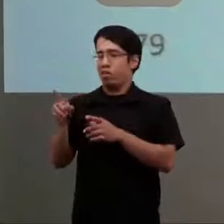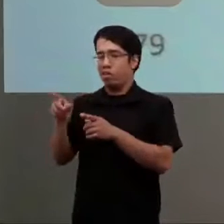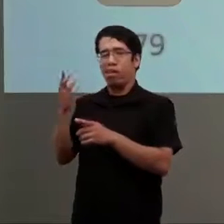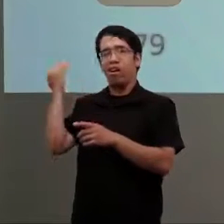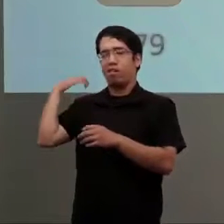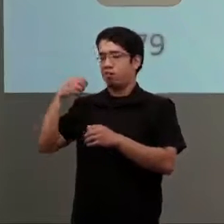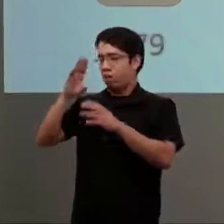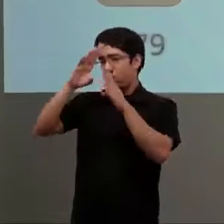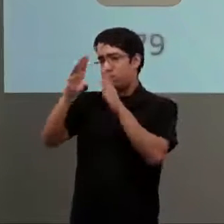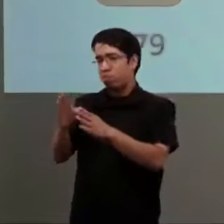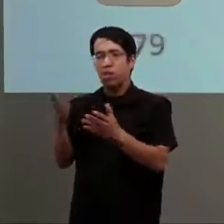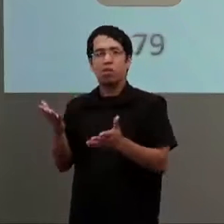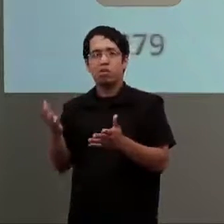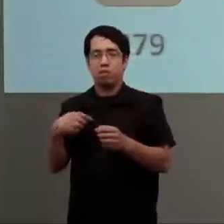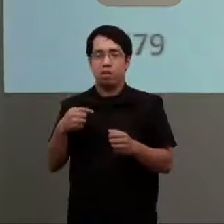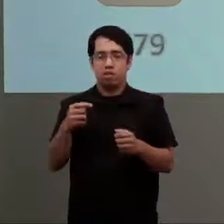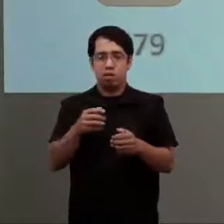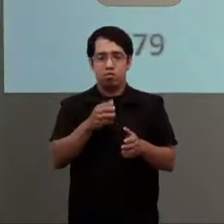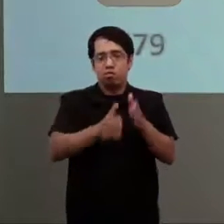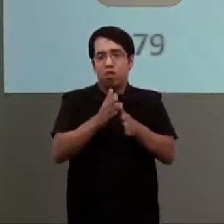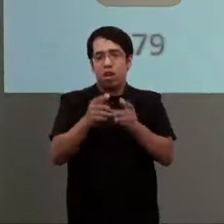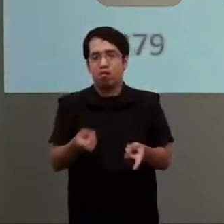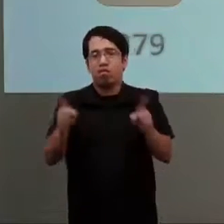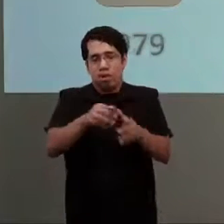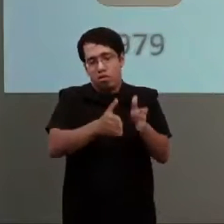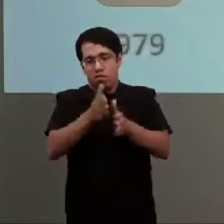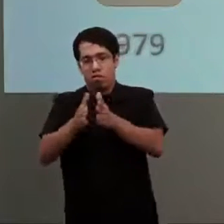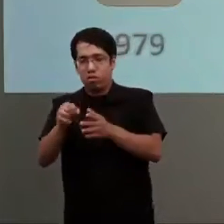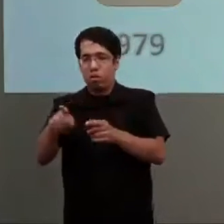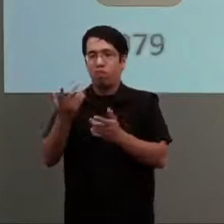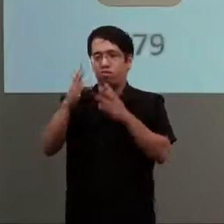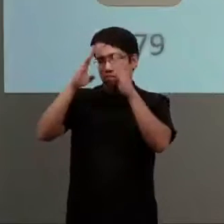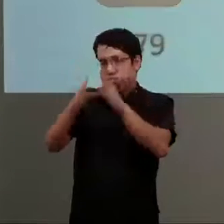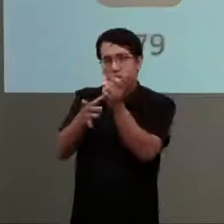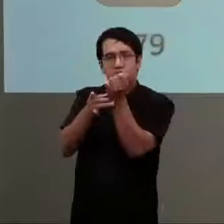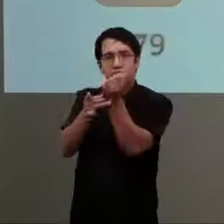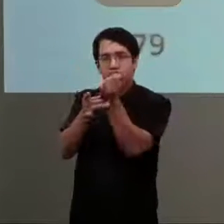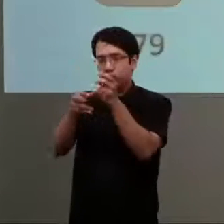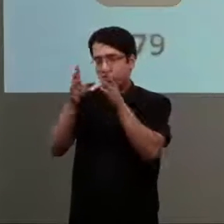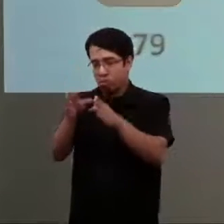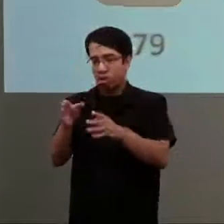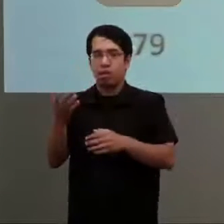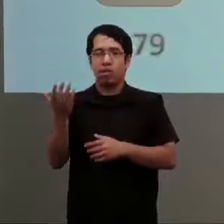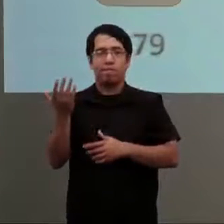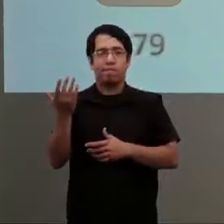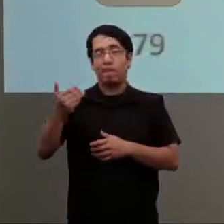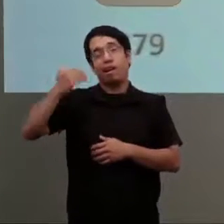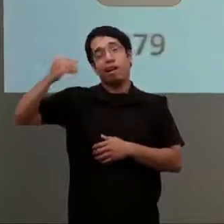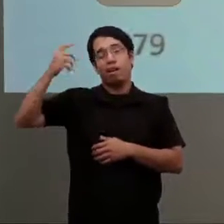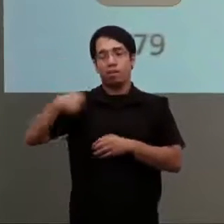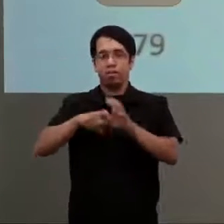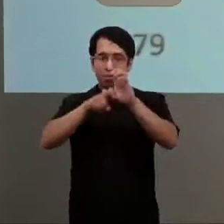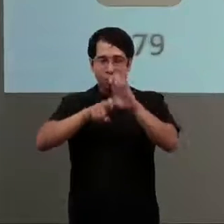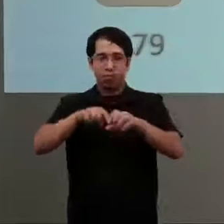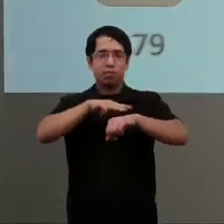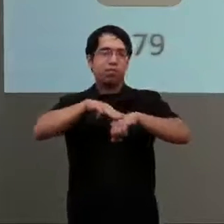un énfasis en lo referente a la rehabilitación y a una atención médica. En su momento dependía